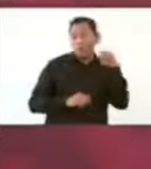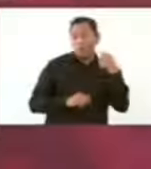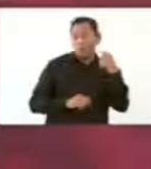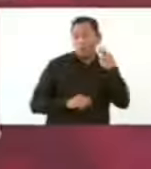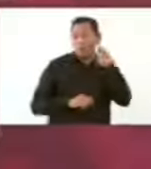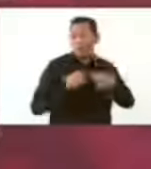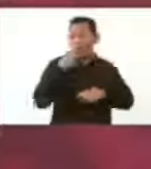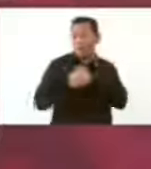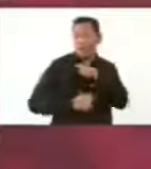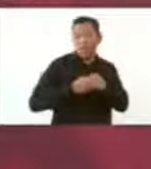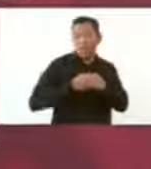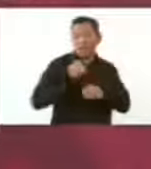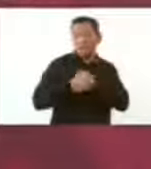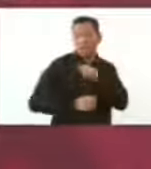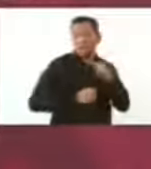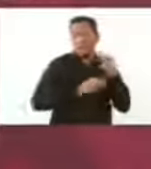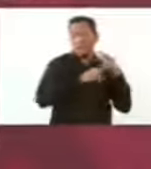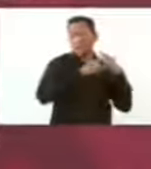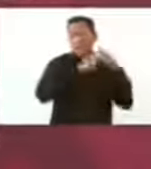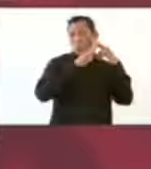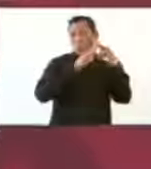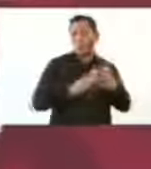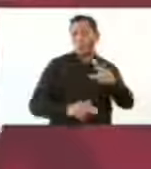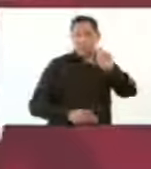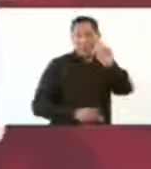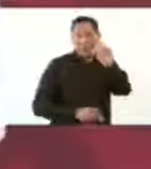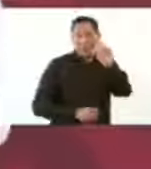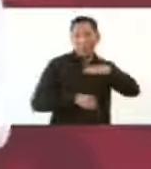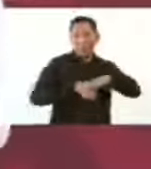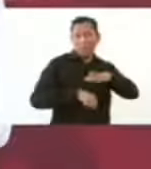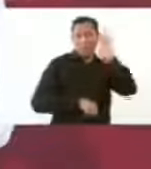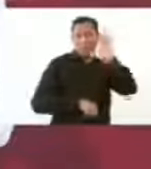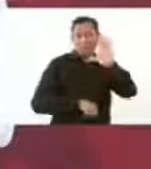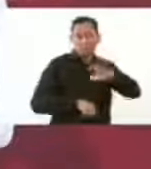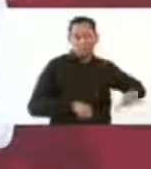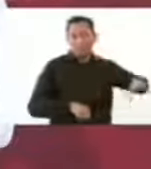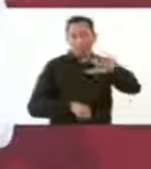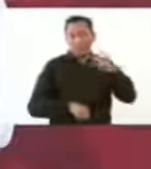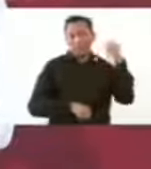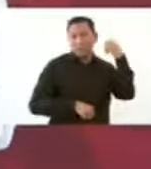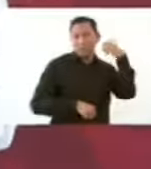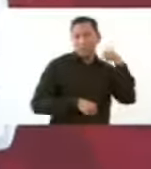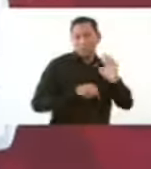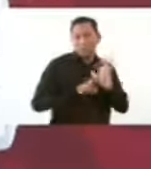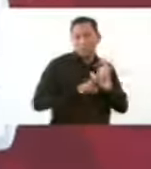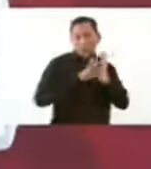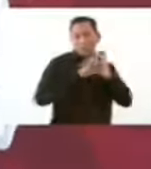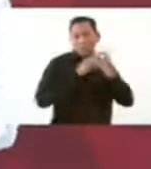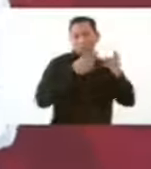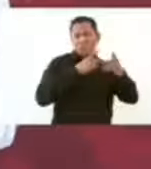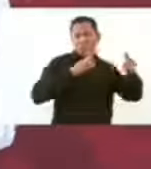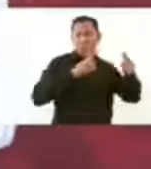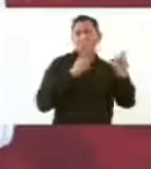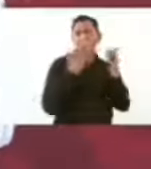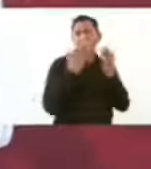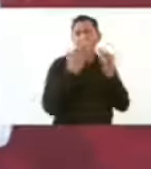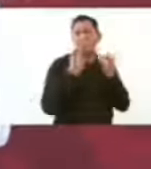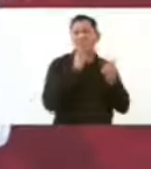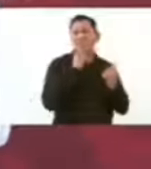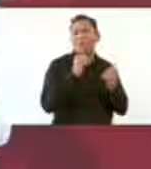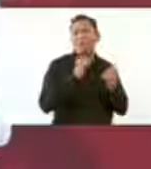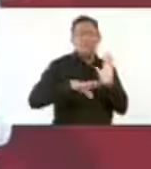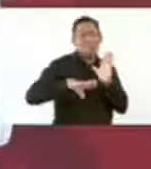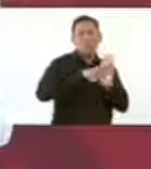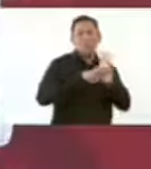Durante muchos años, más de 30 años, Tabasco no crecía, era bajo